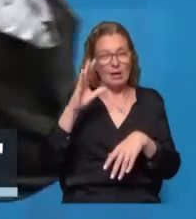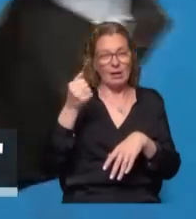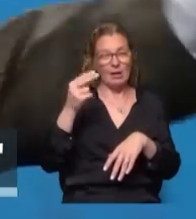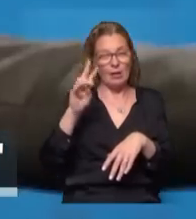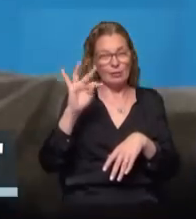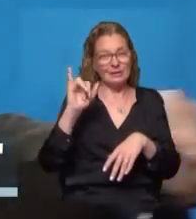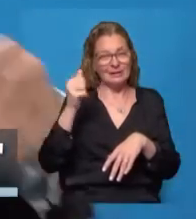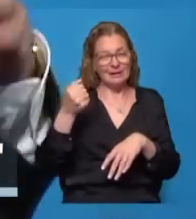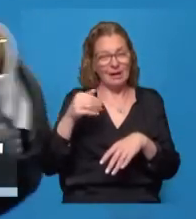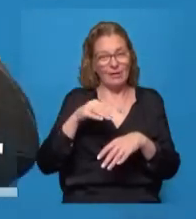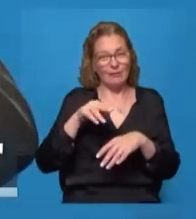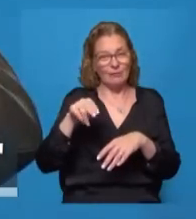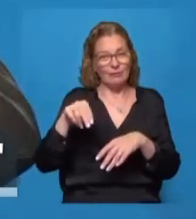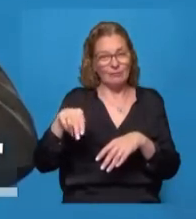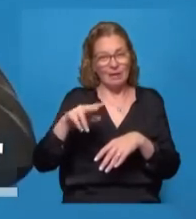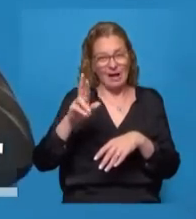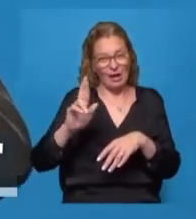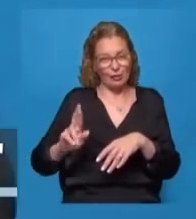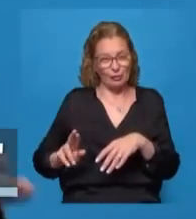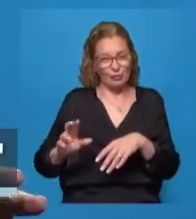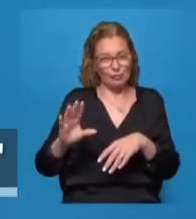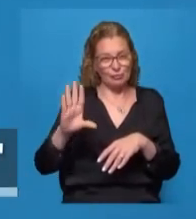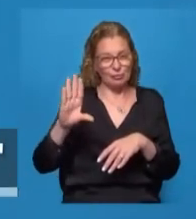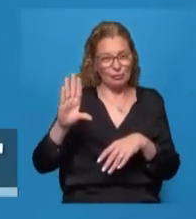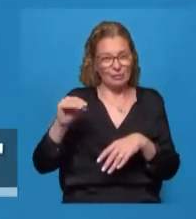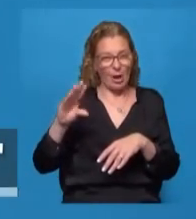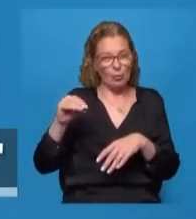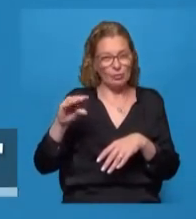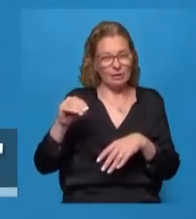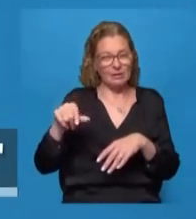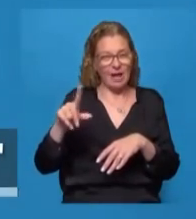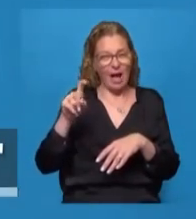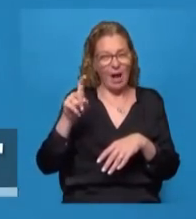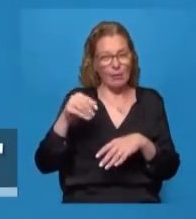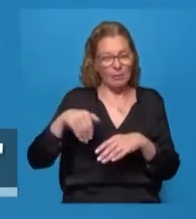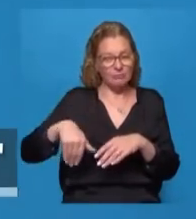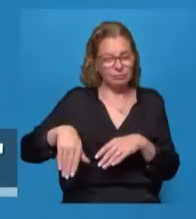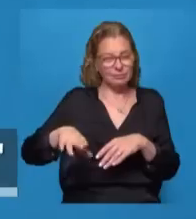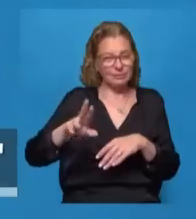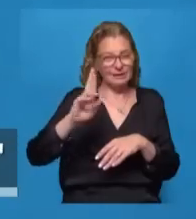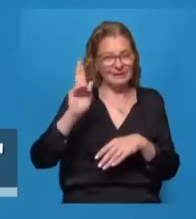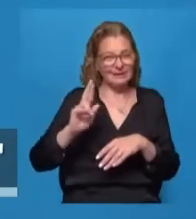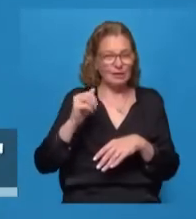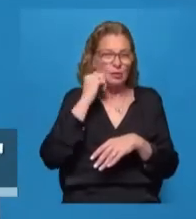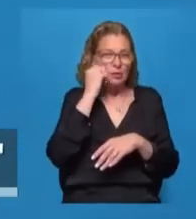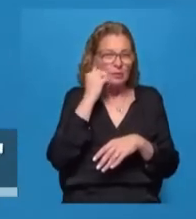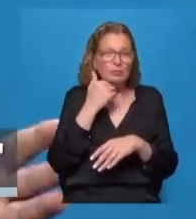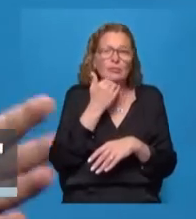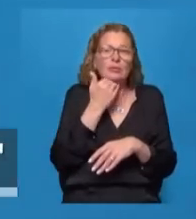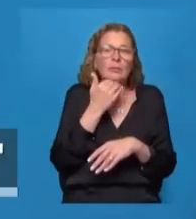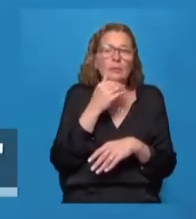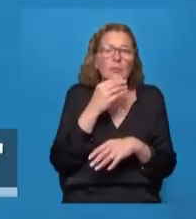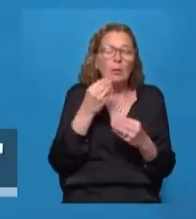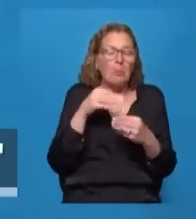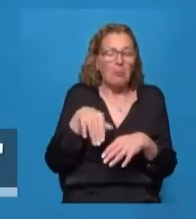que fue a parar el arroyo saucia el cual prácticamente liquidó Y esa agua además corrió rumbo al rí negro no sabemos Cuáles son